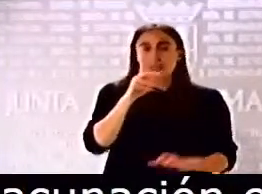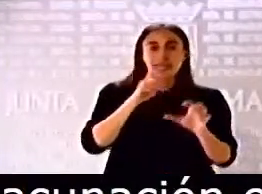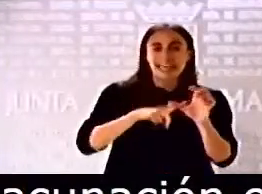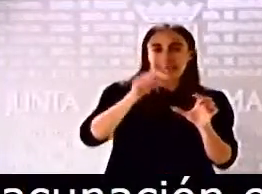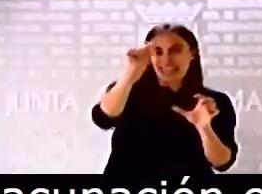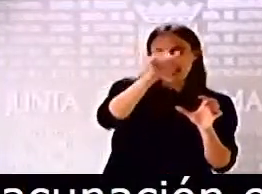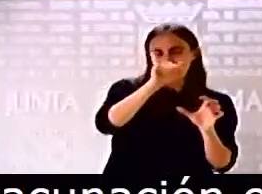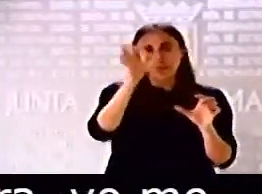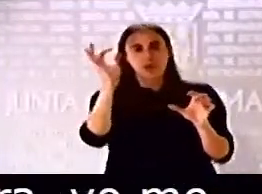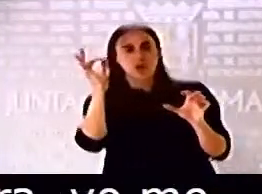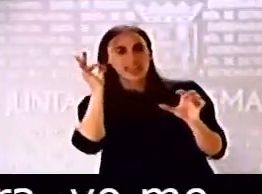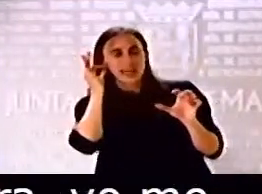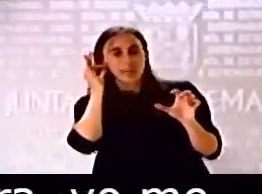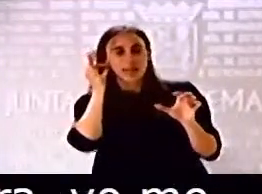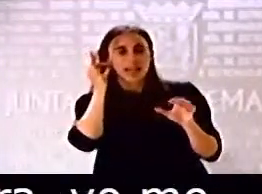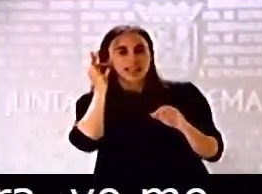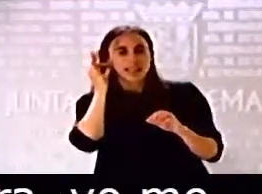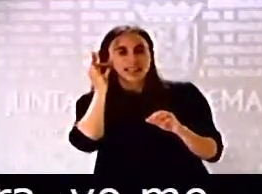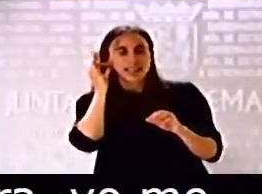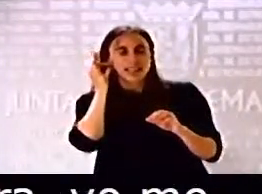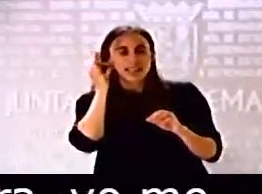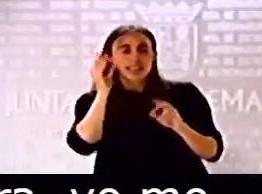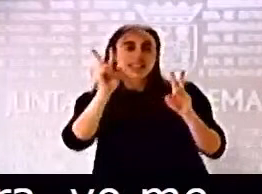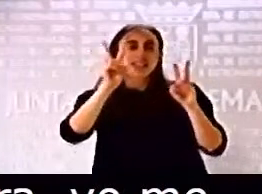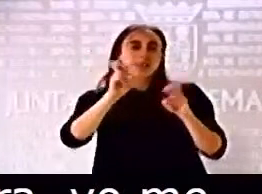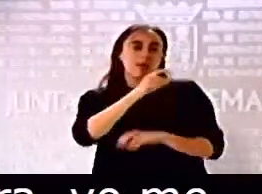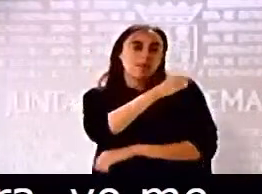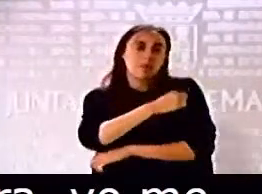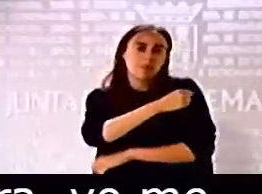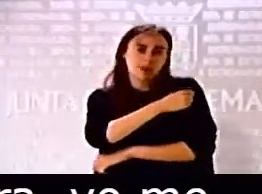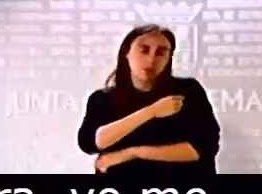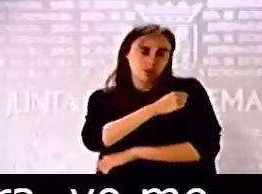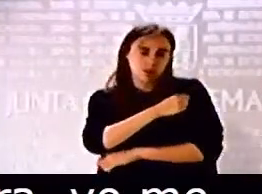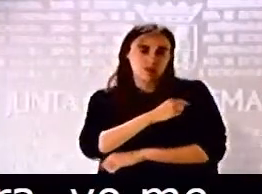las extremeñas en el hecho de la vacunación.